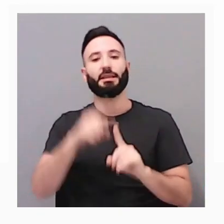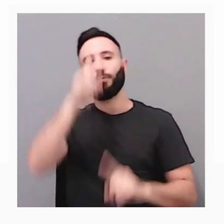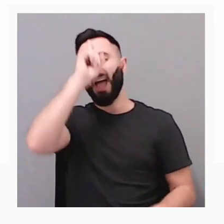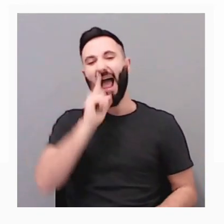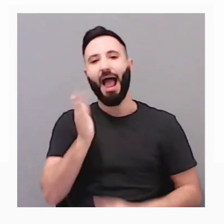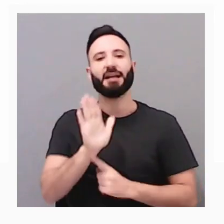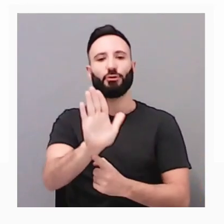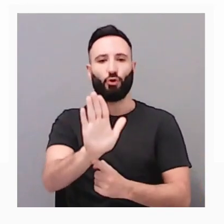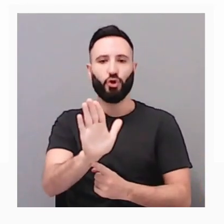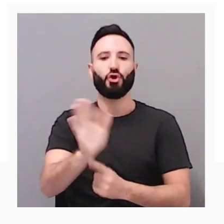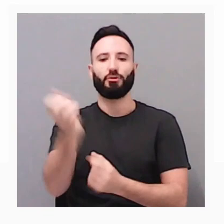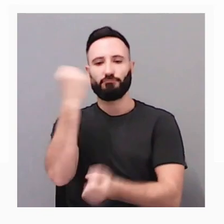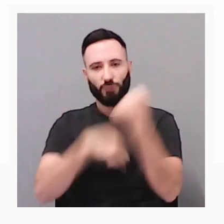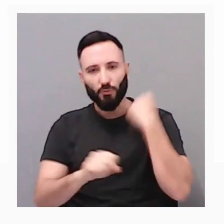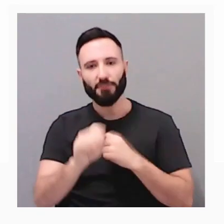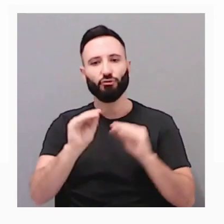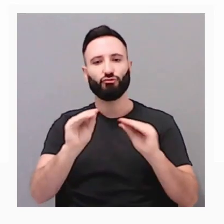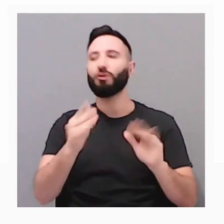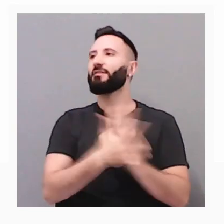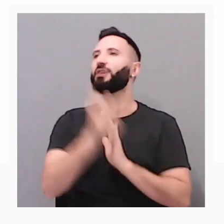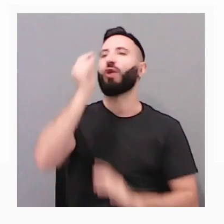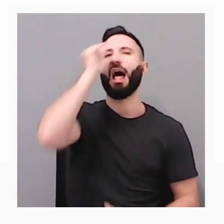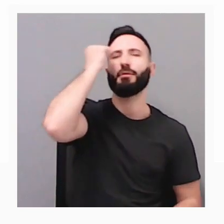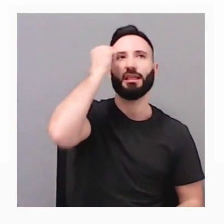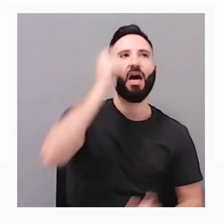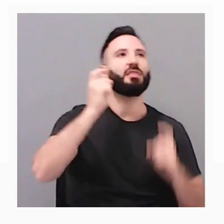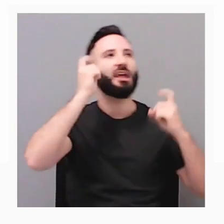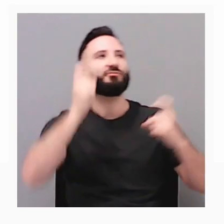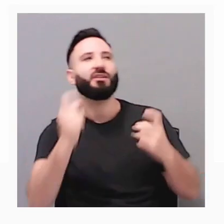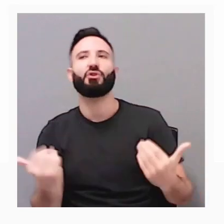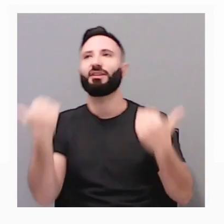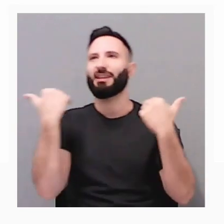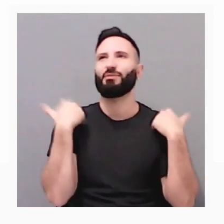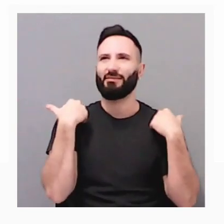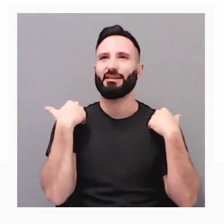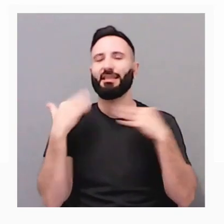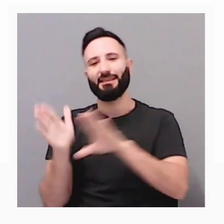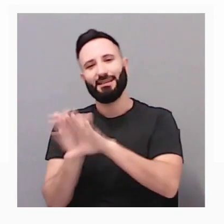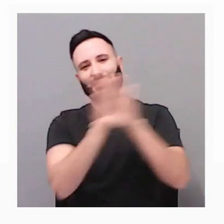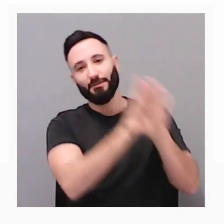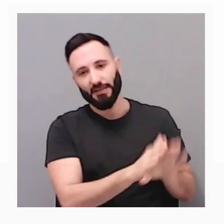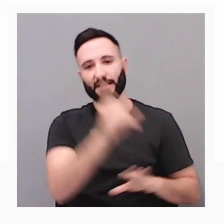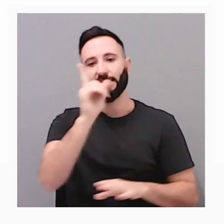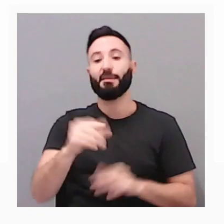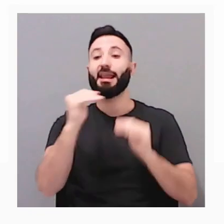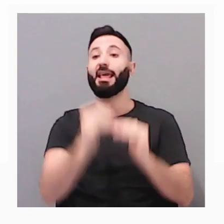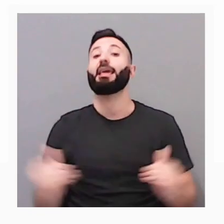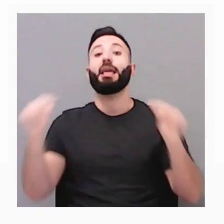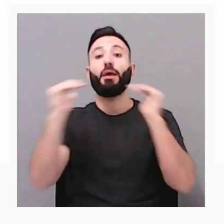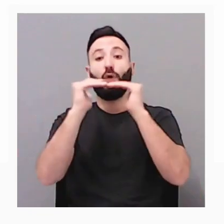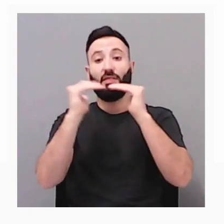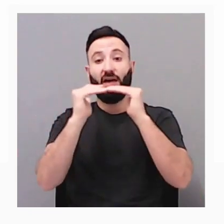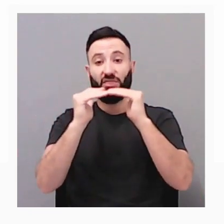trata solamente de habilidades como el esfuerzo, la responsabilidad, fomentando la igualdad. El